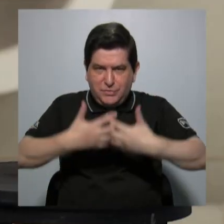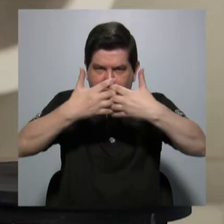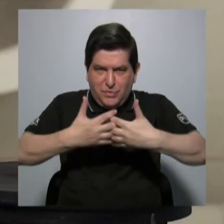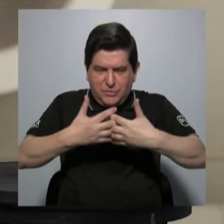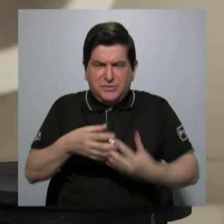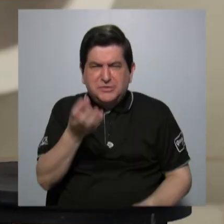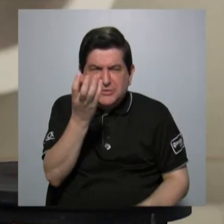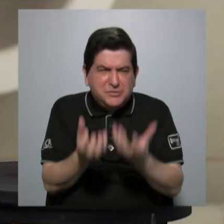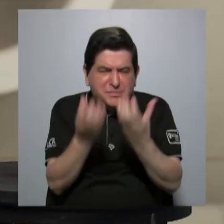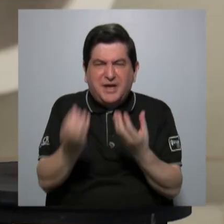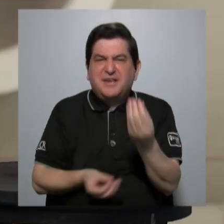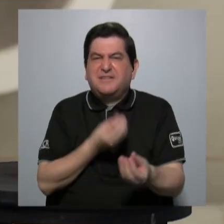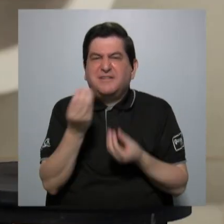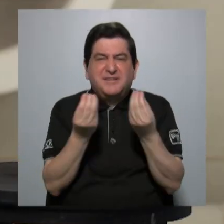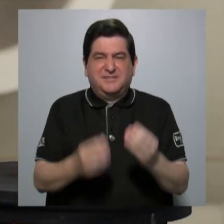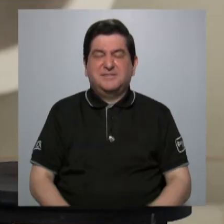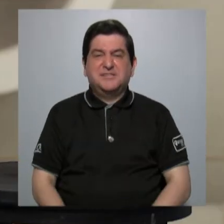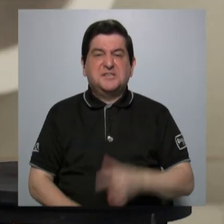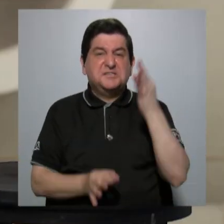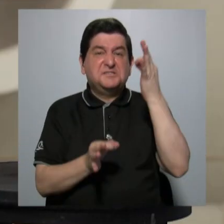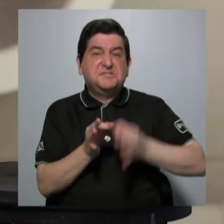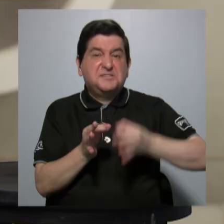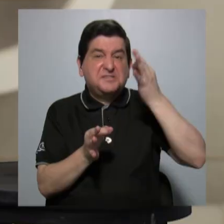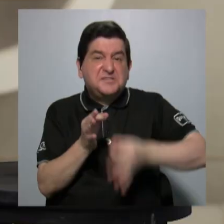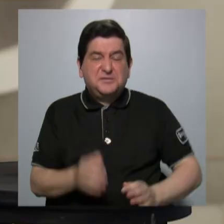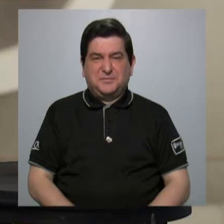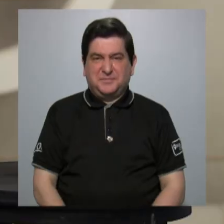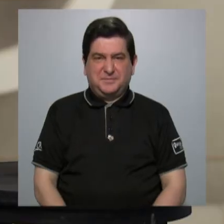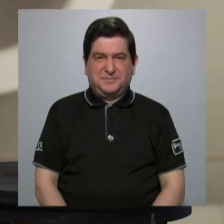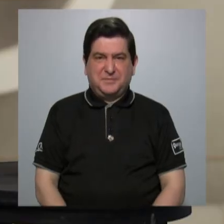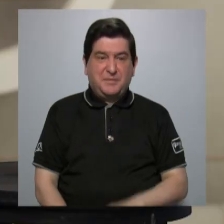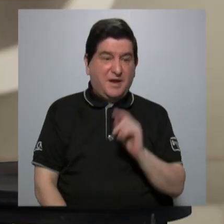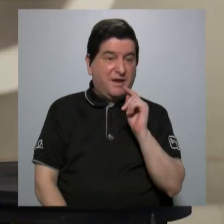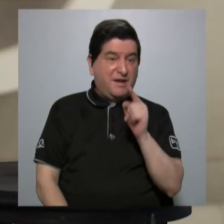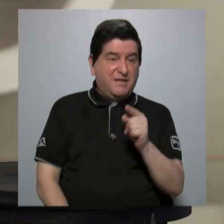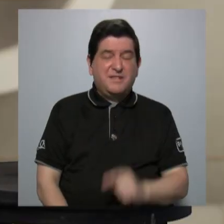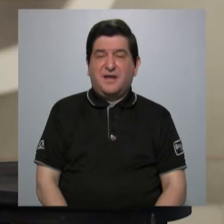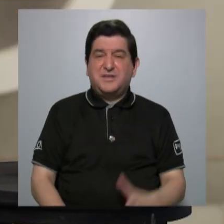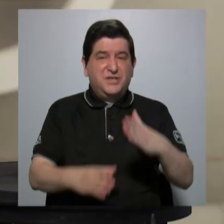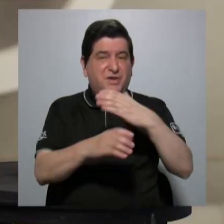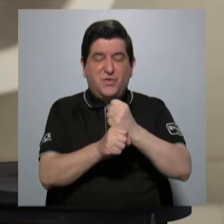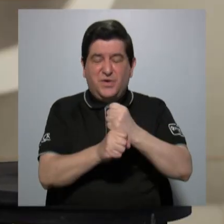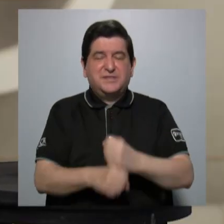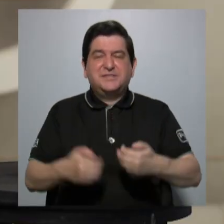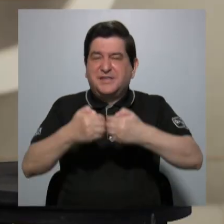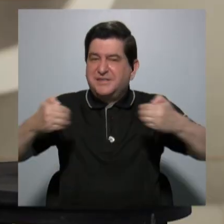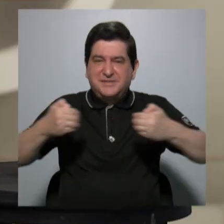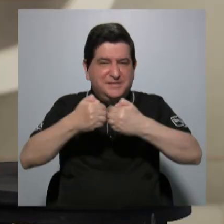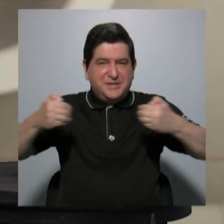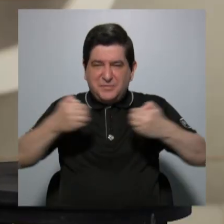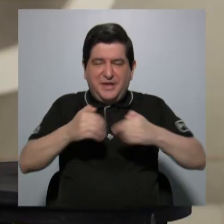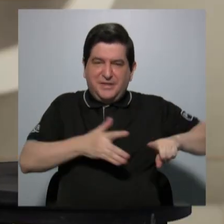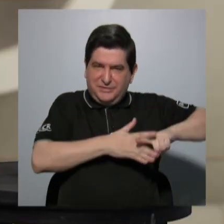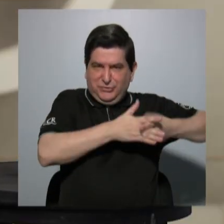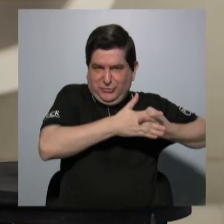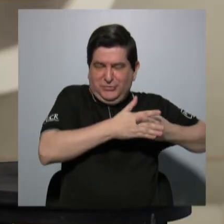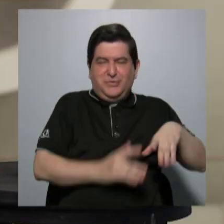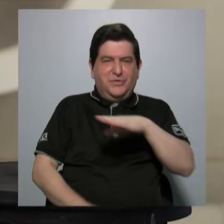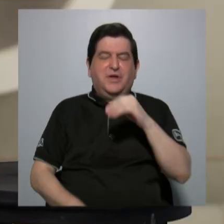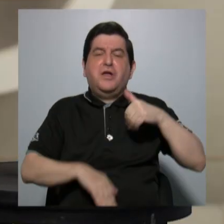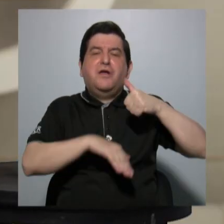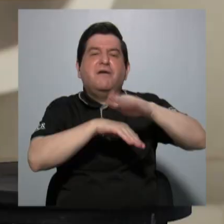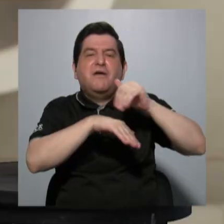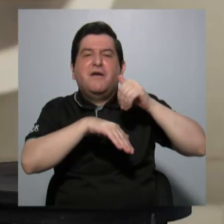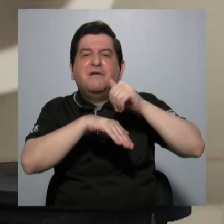incinerador, lo que estamos haciendo es simplemente dejando de hacer lo que es la separación en origen